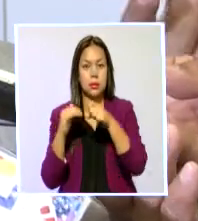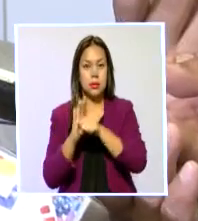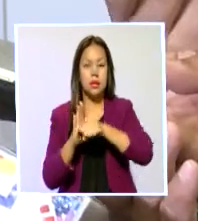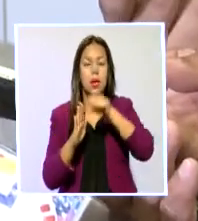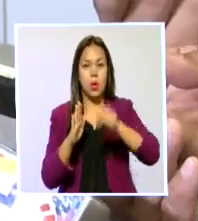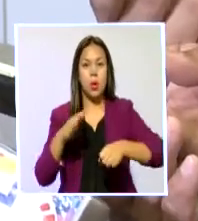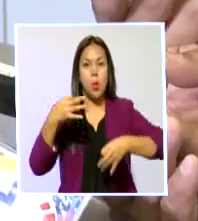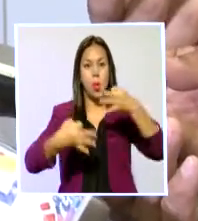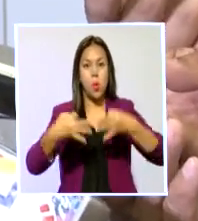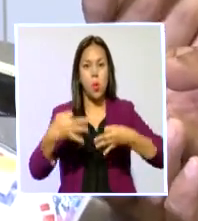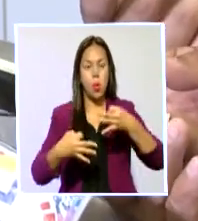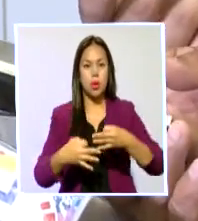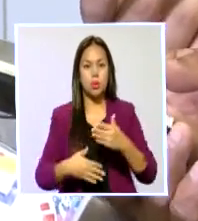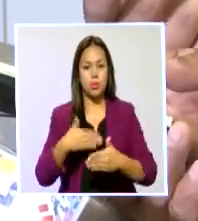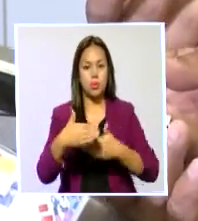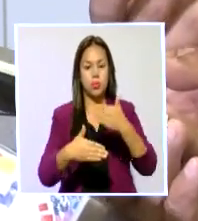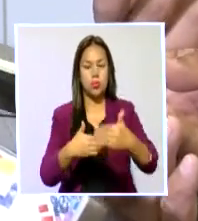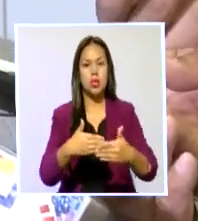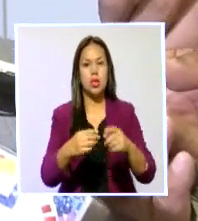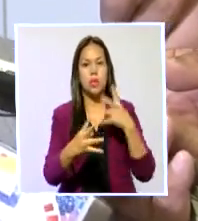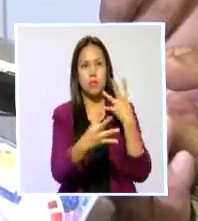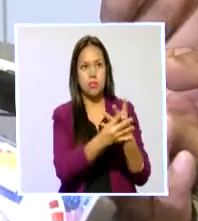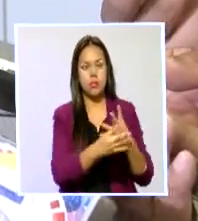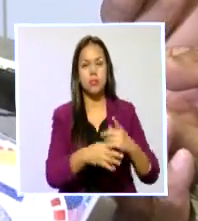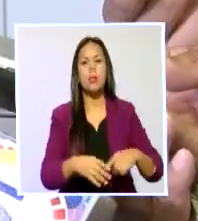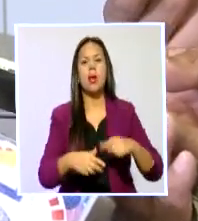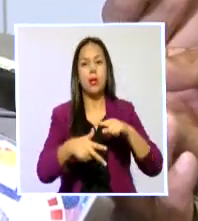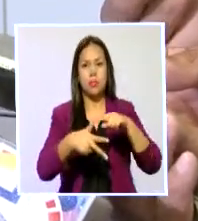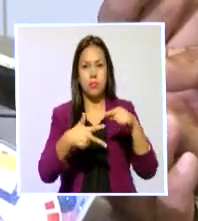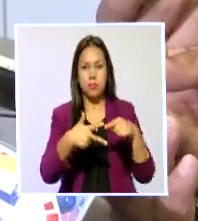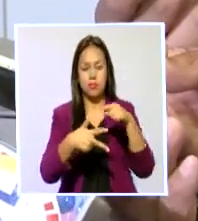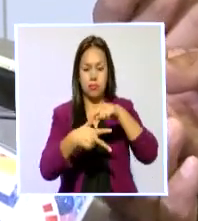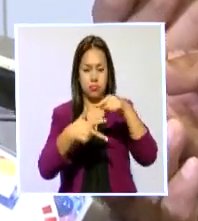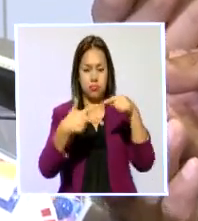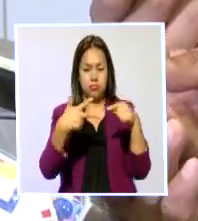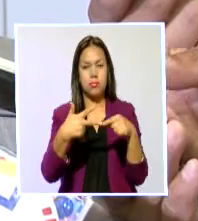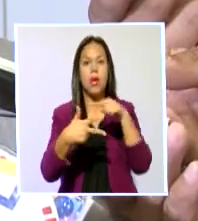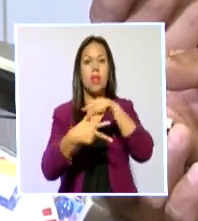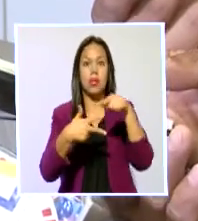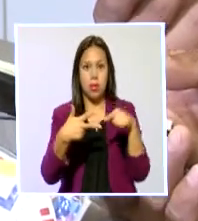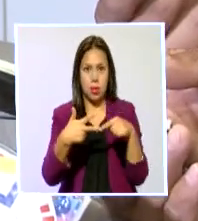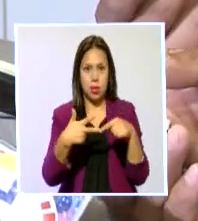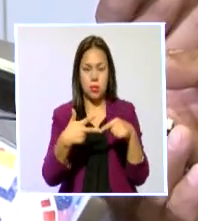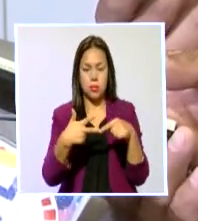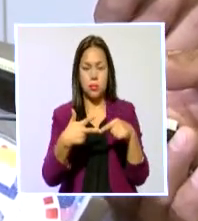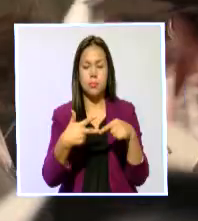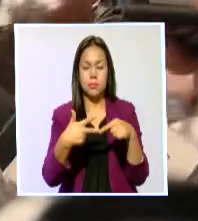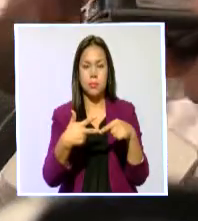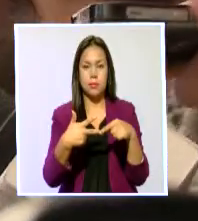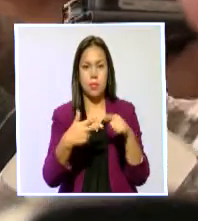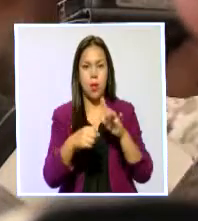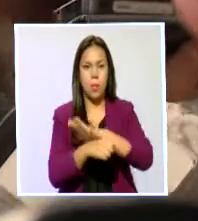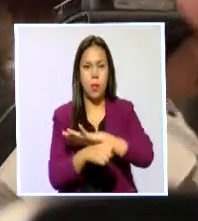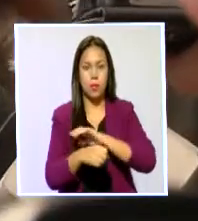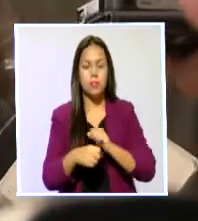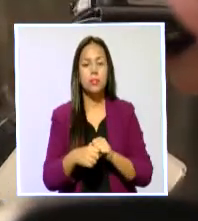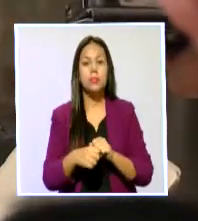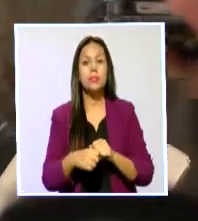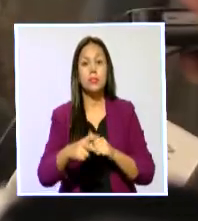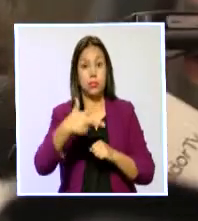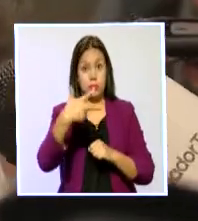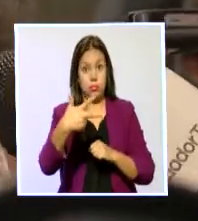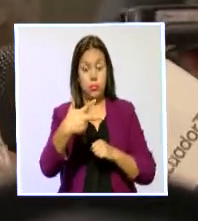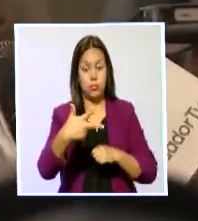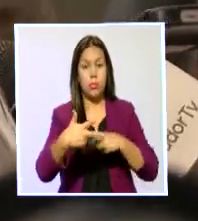enjuiciamiento el proceso penal completo, instrucción, etapa intermedia y el juicio propiamente dicho? Las tres etapas que